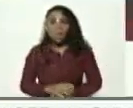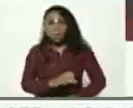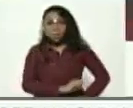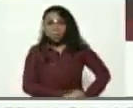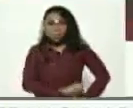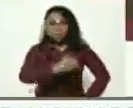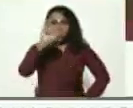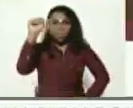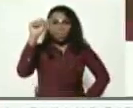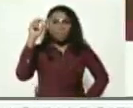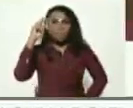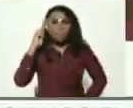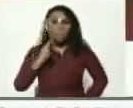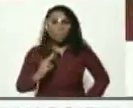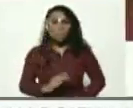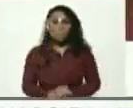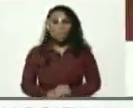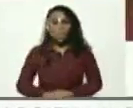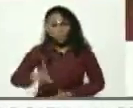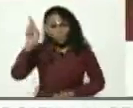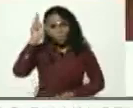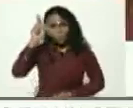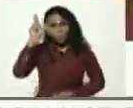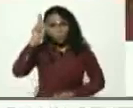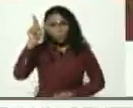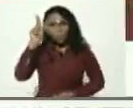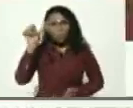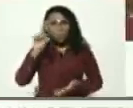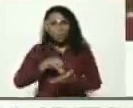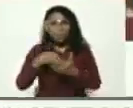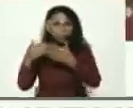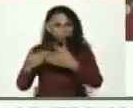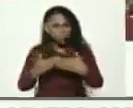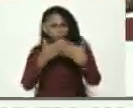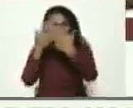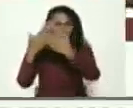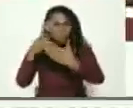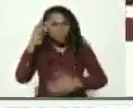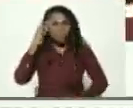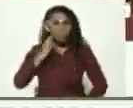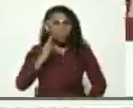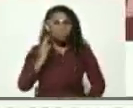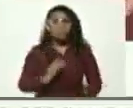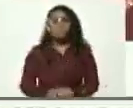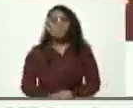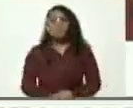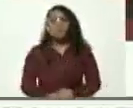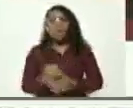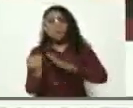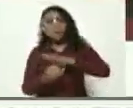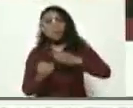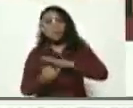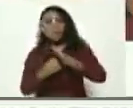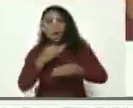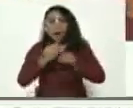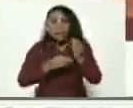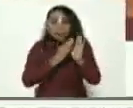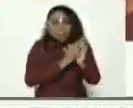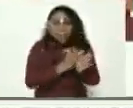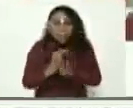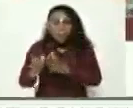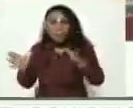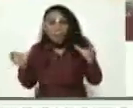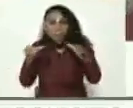libertador Simón Bolívar, profesor del Centro de Estudios de Simón Bolívar, institución que organiza esta